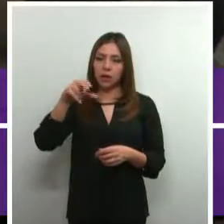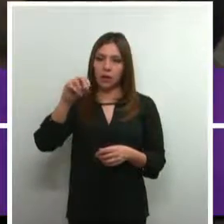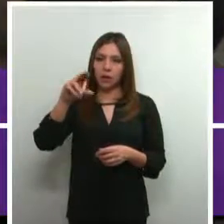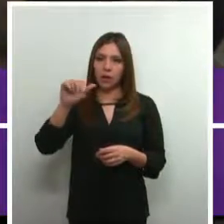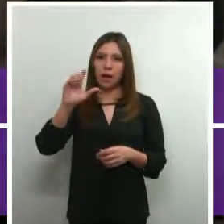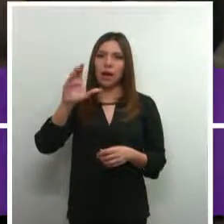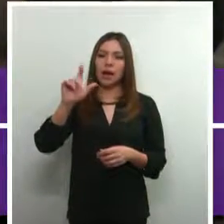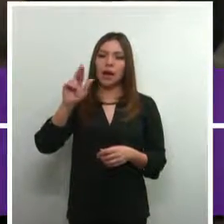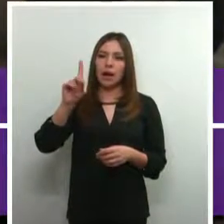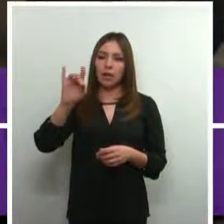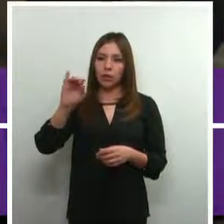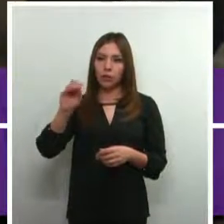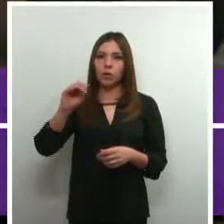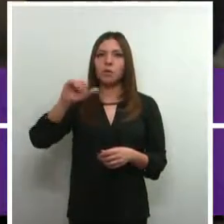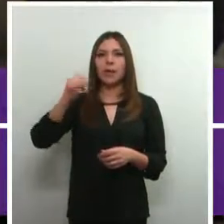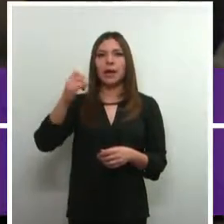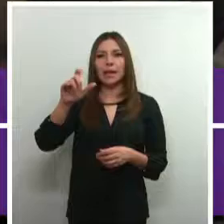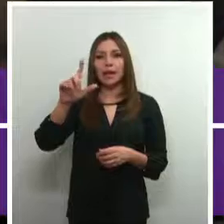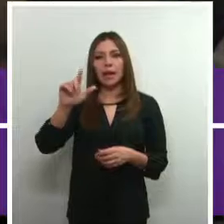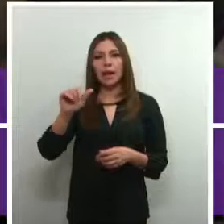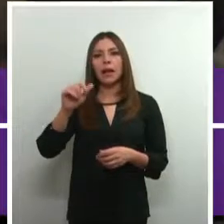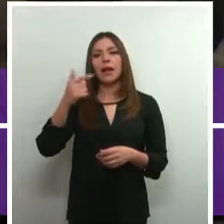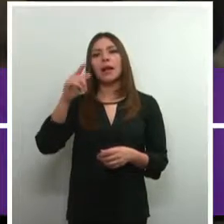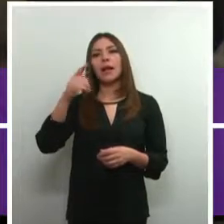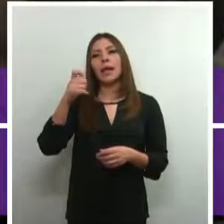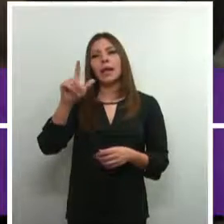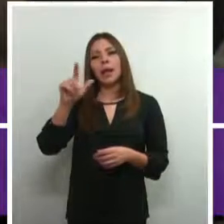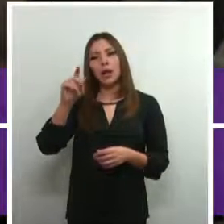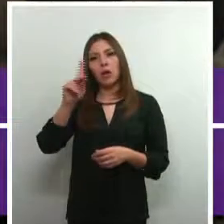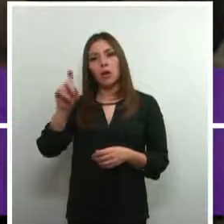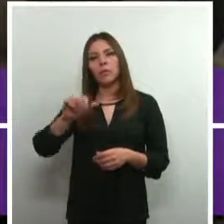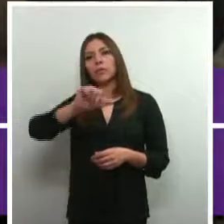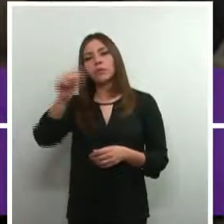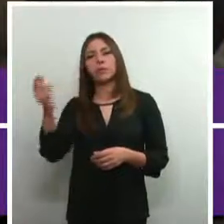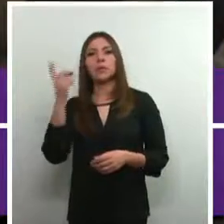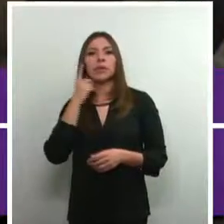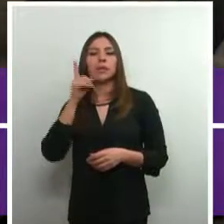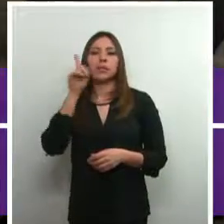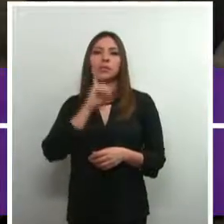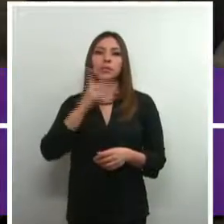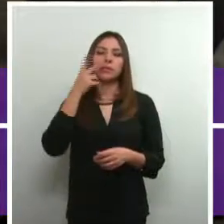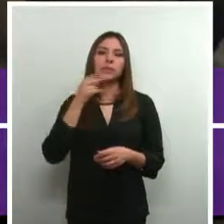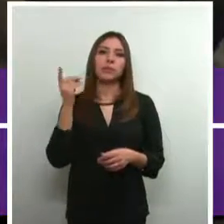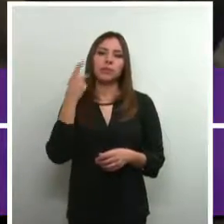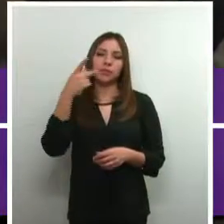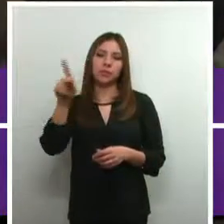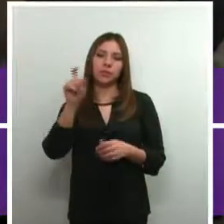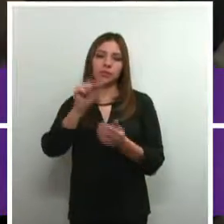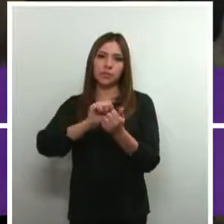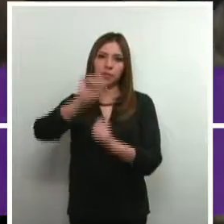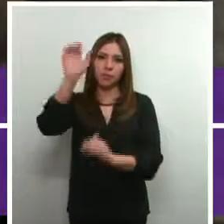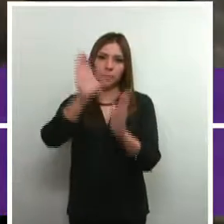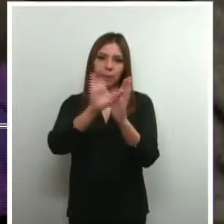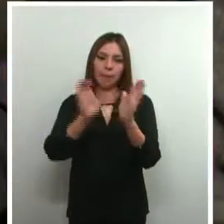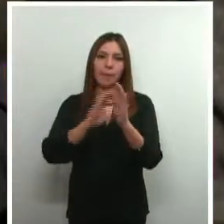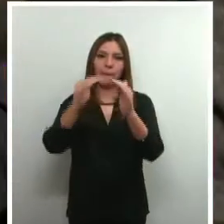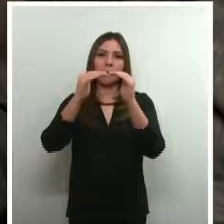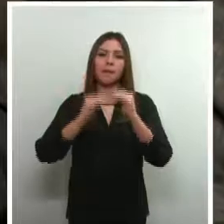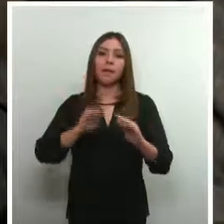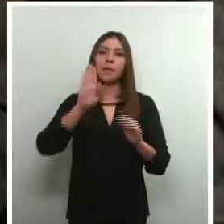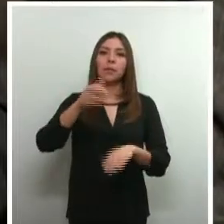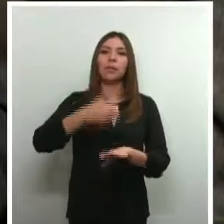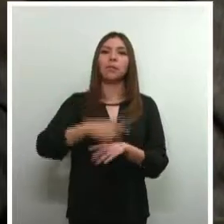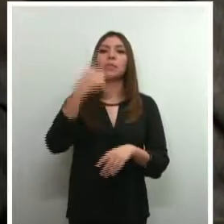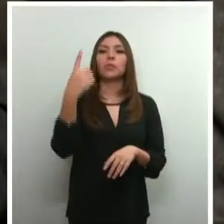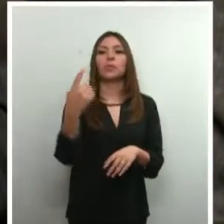Mayela Delgadillo, Kenia López Rabadán y otros diputados y diputados constituyentes, al apartado B, numeral 1